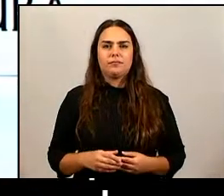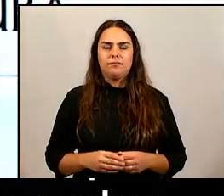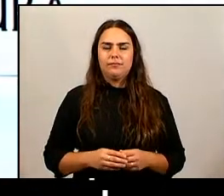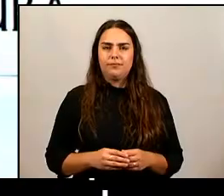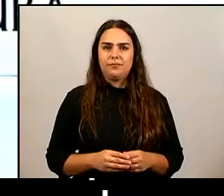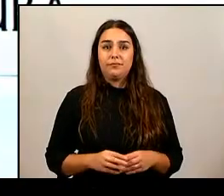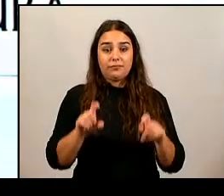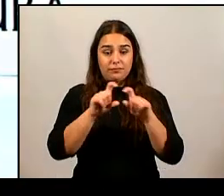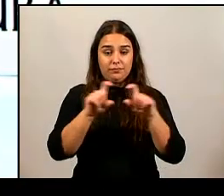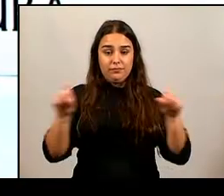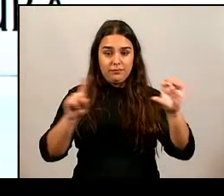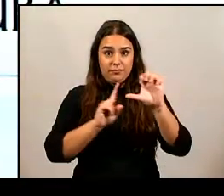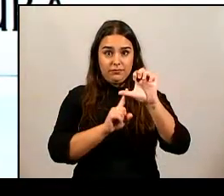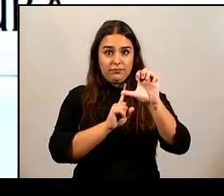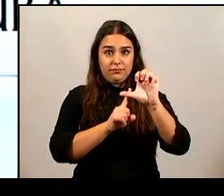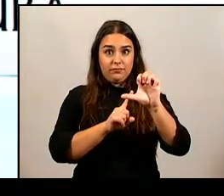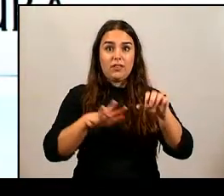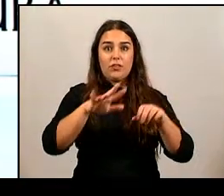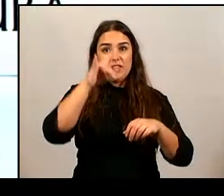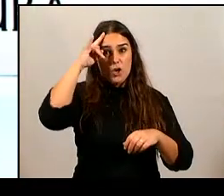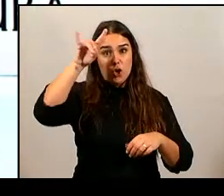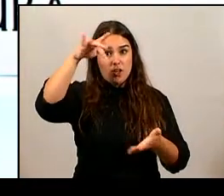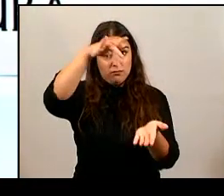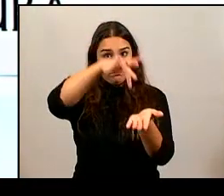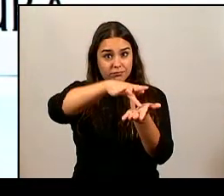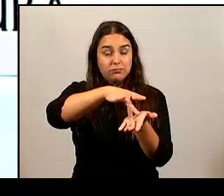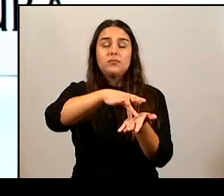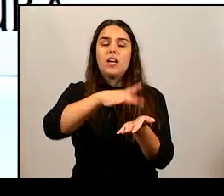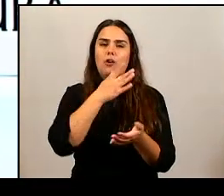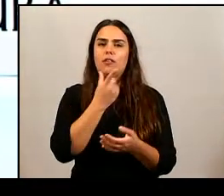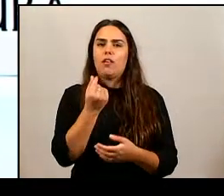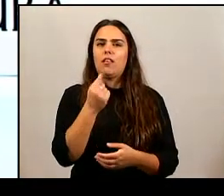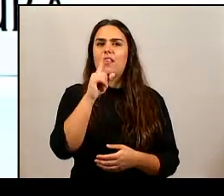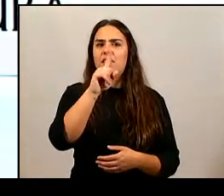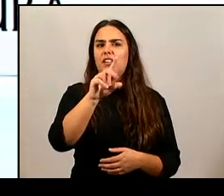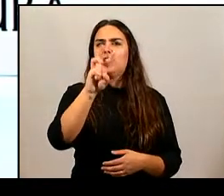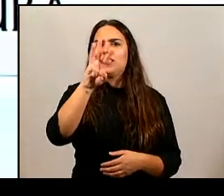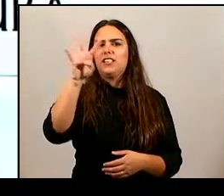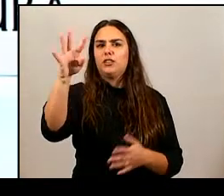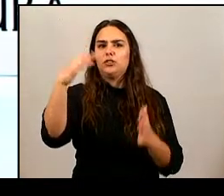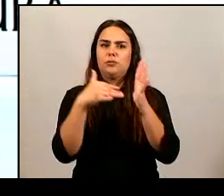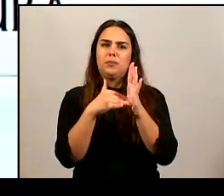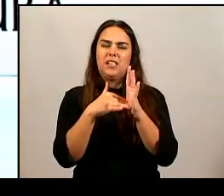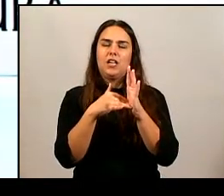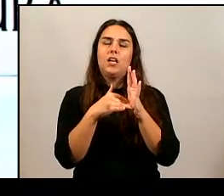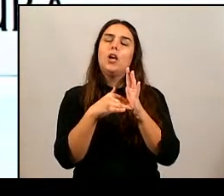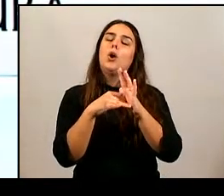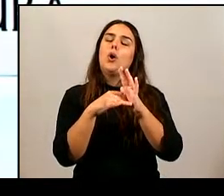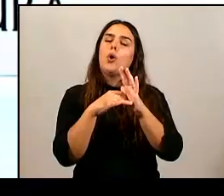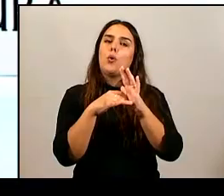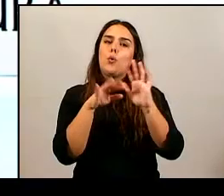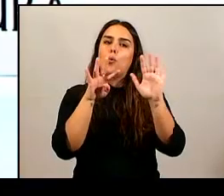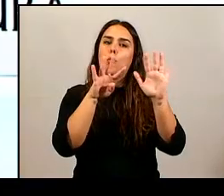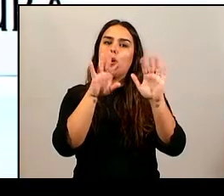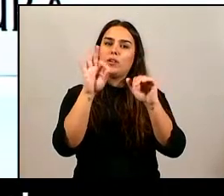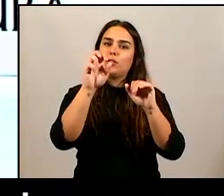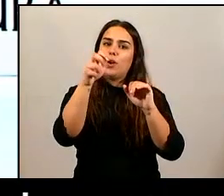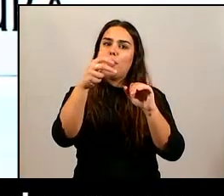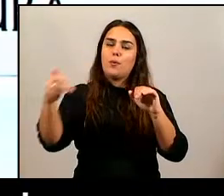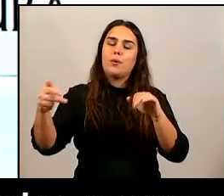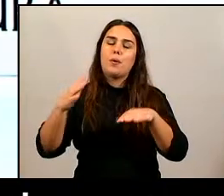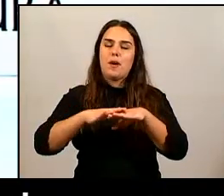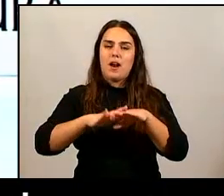empresa extremeña, con sede en Coria, ha estimado un coste de 138.400 euros para esta formación, que